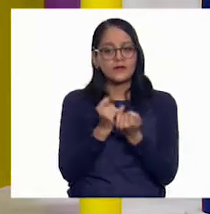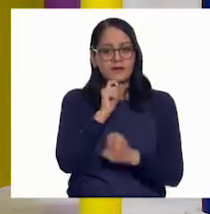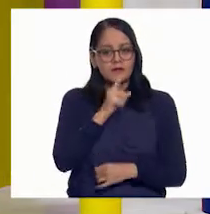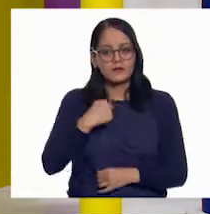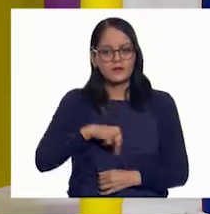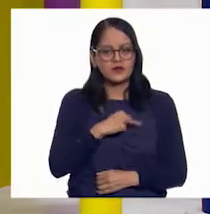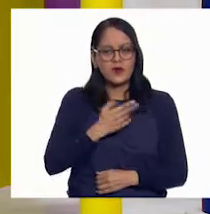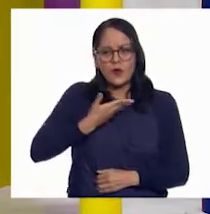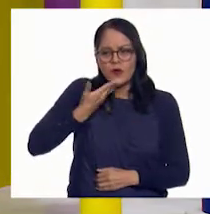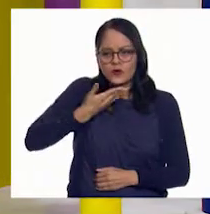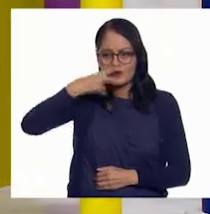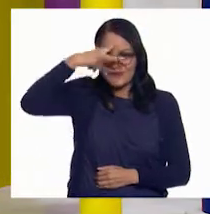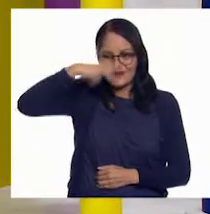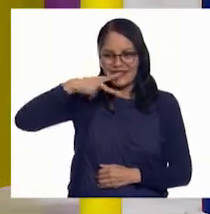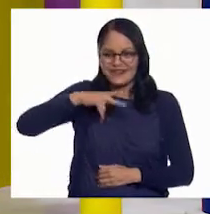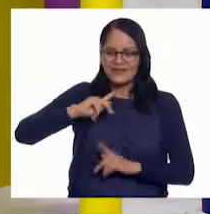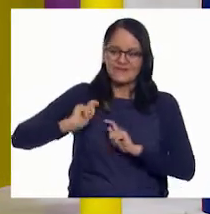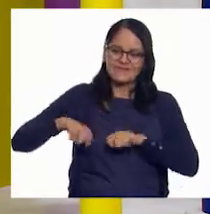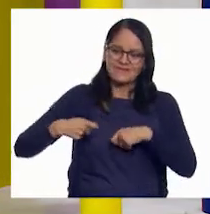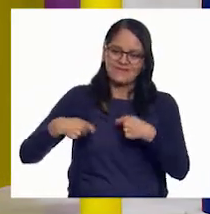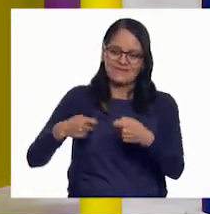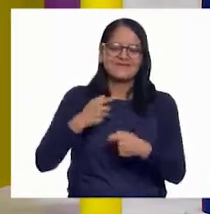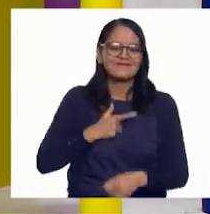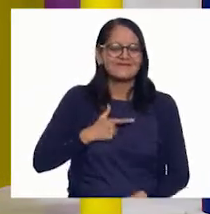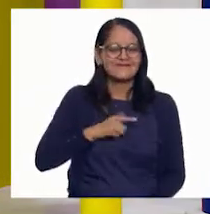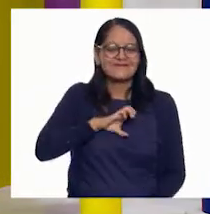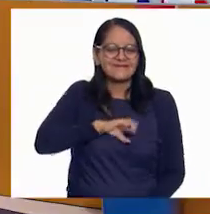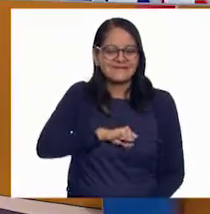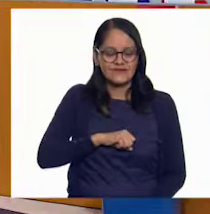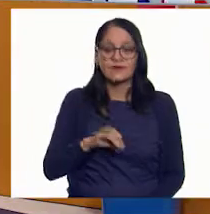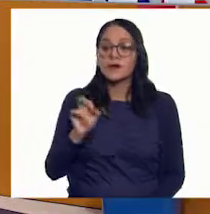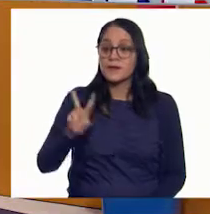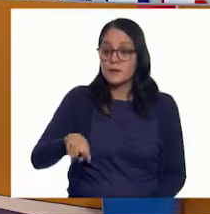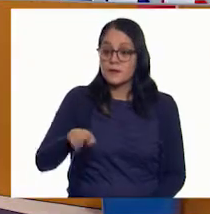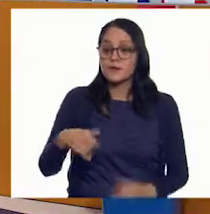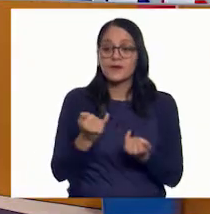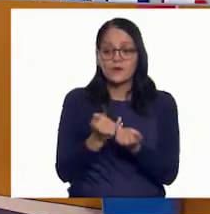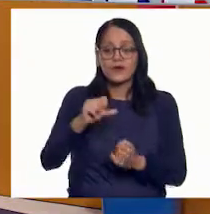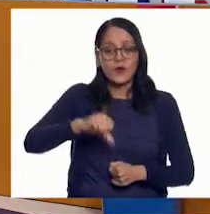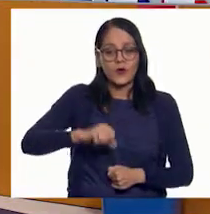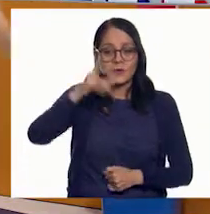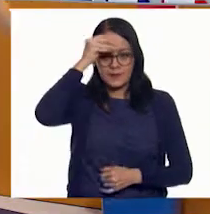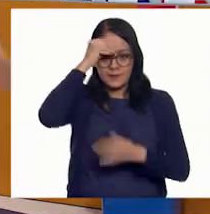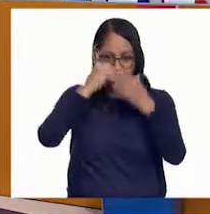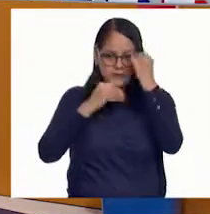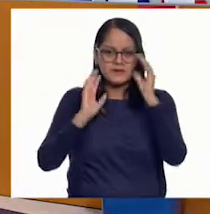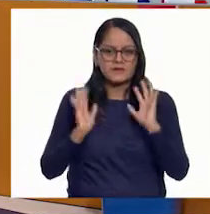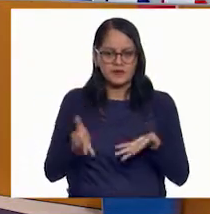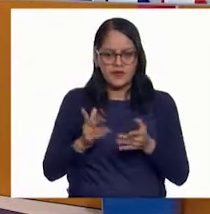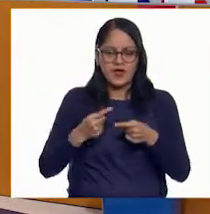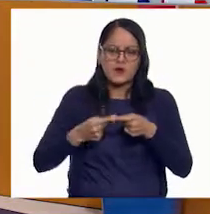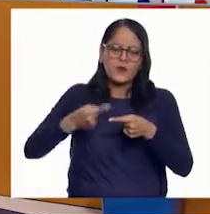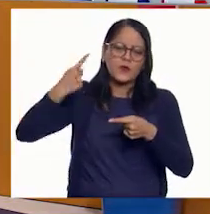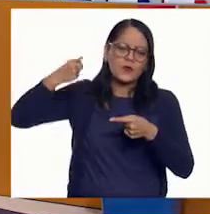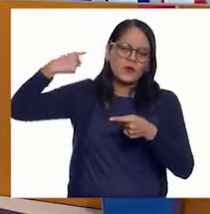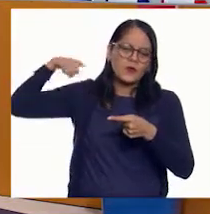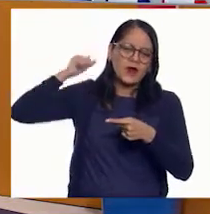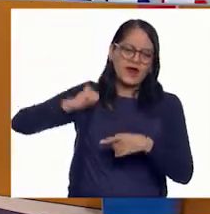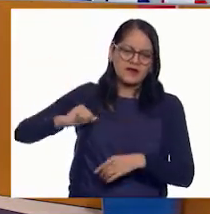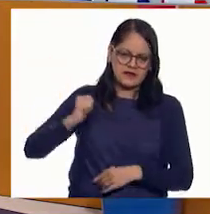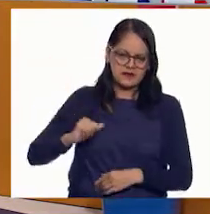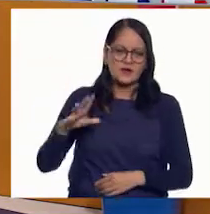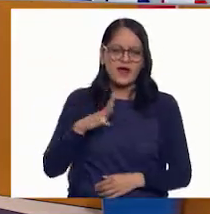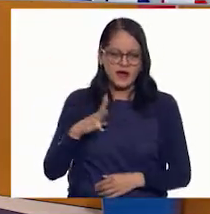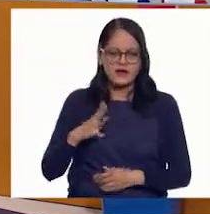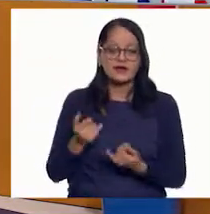nuestra tradición mexicana, eso me encanta. Así es, ya hemos estado trabajando que este conocimiento pues es ancestral. ¿Qué te parece